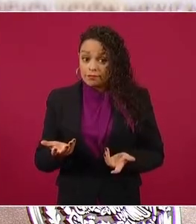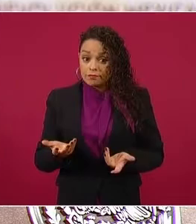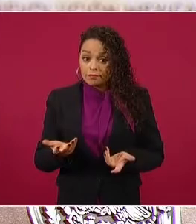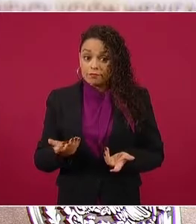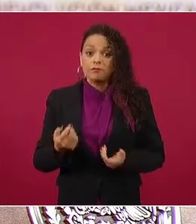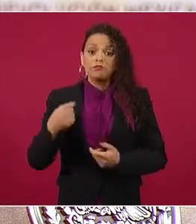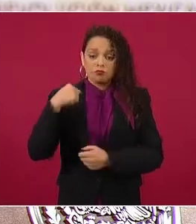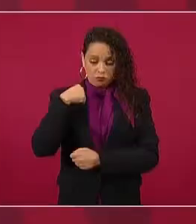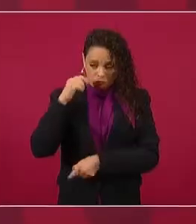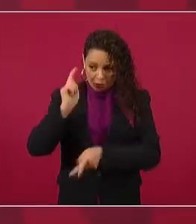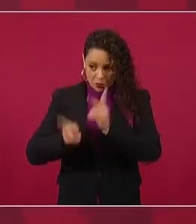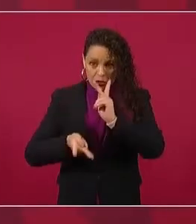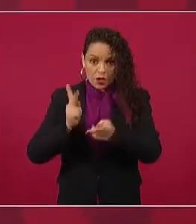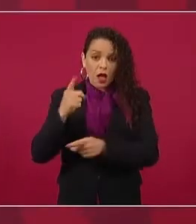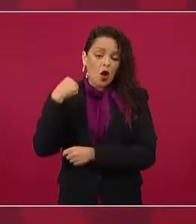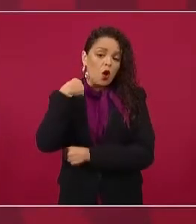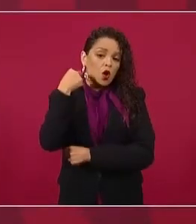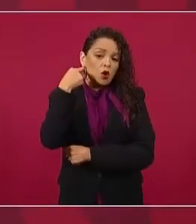dialogar con ellos.